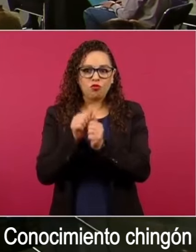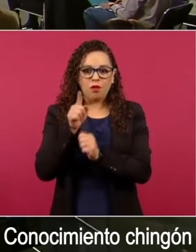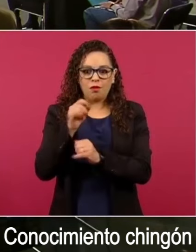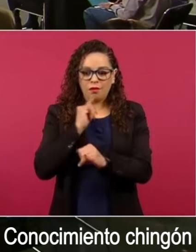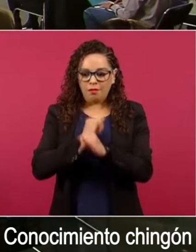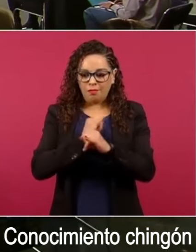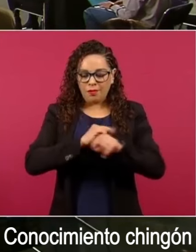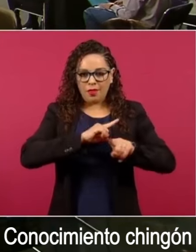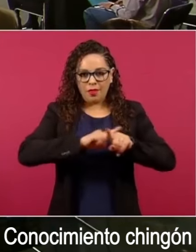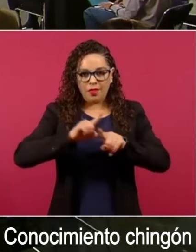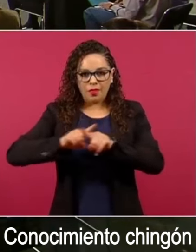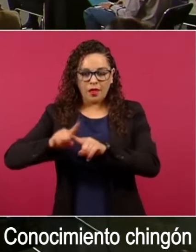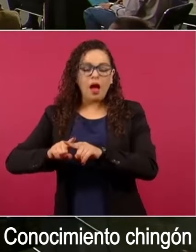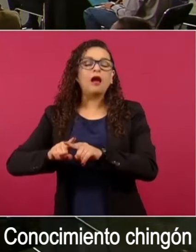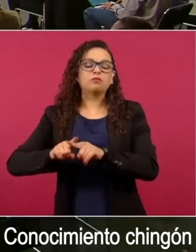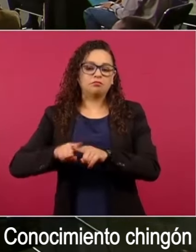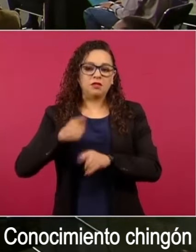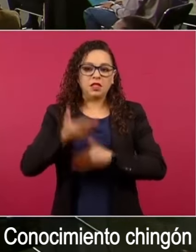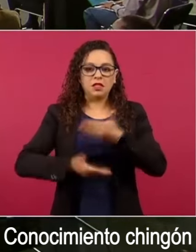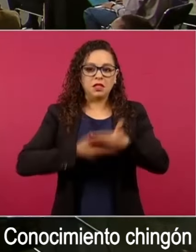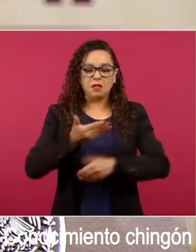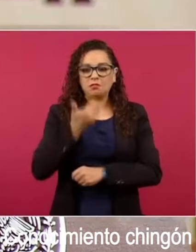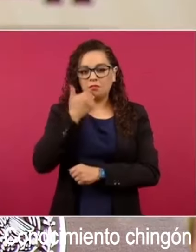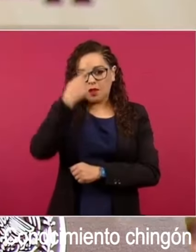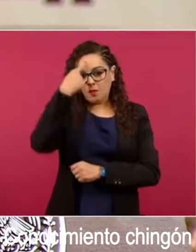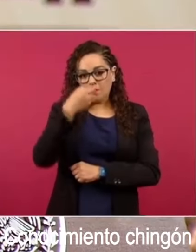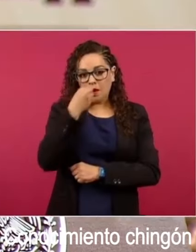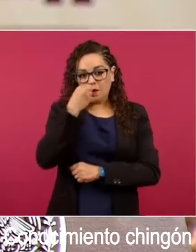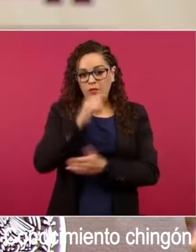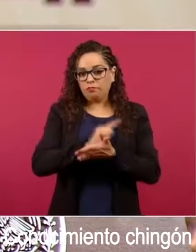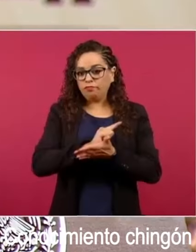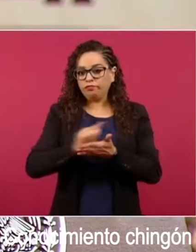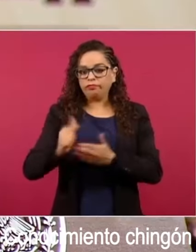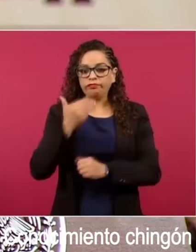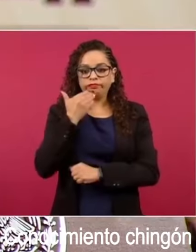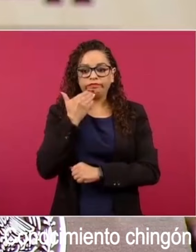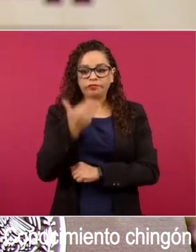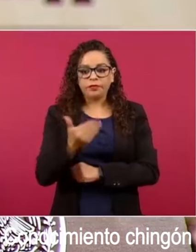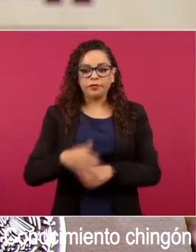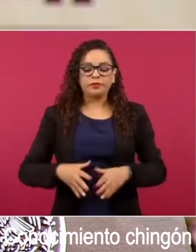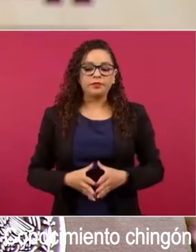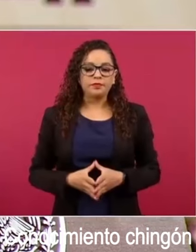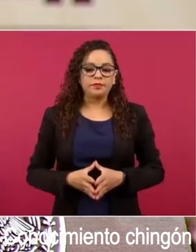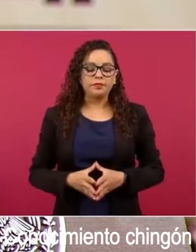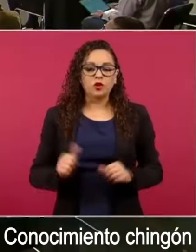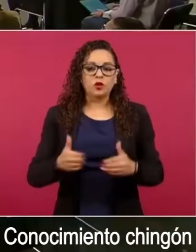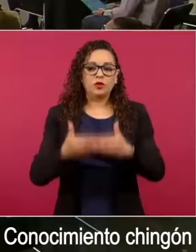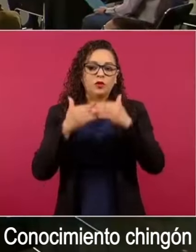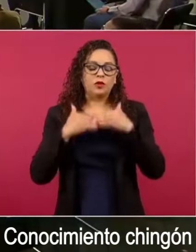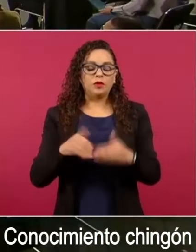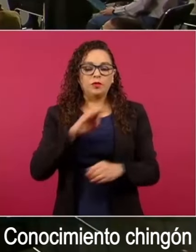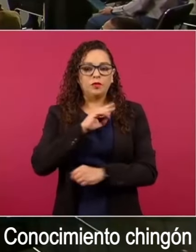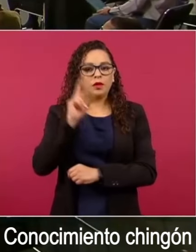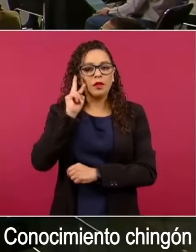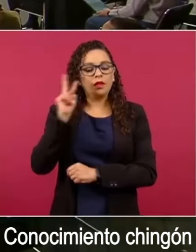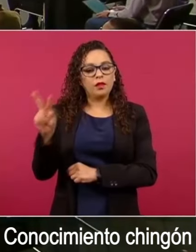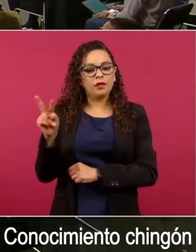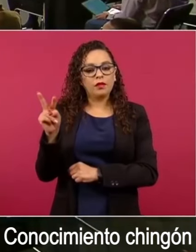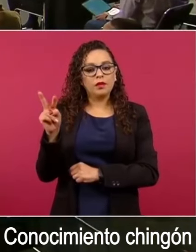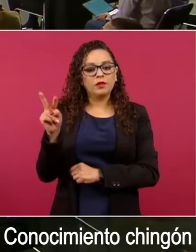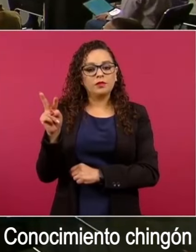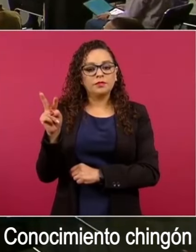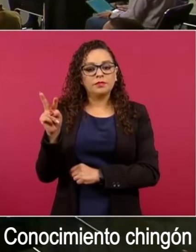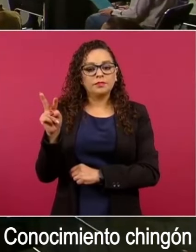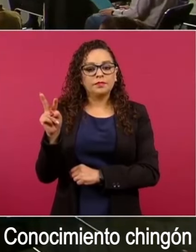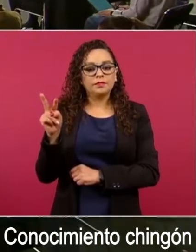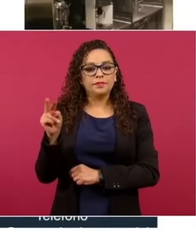todos los servicios que se necesitan tener para mantener la comida en buen estado. En el siguiente, por favor. Aquí podemos ver este tipo de